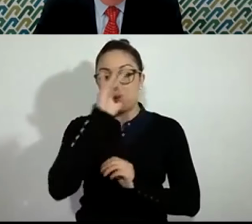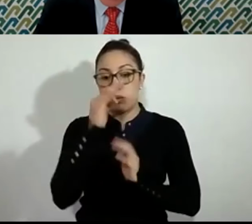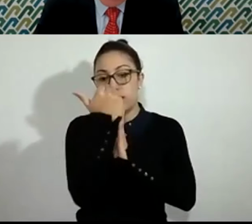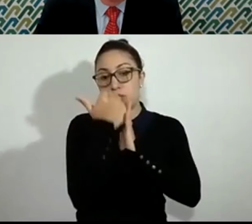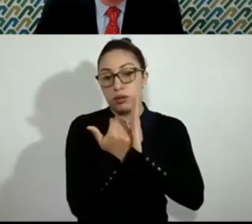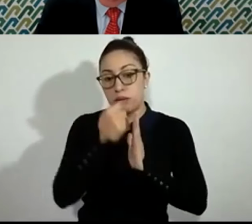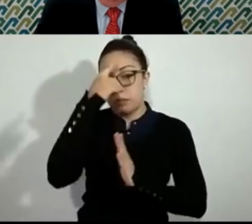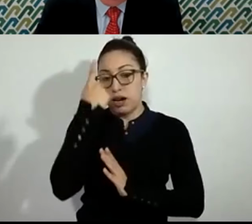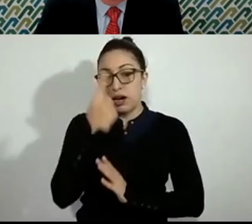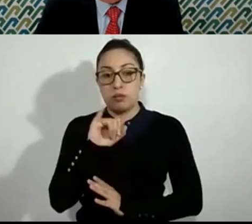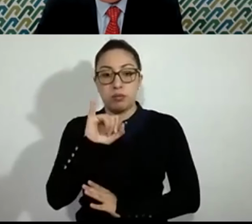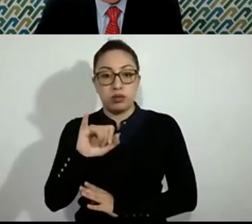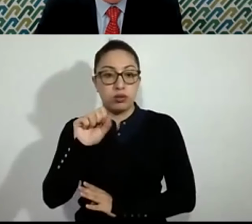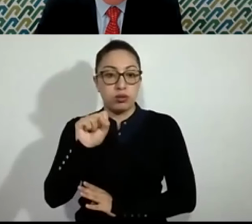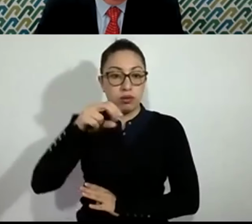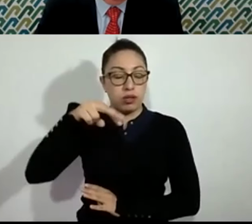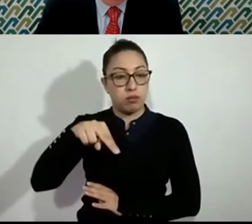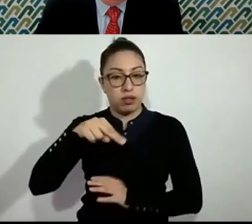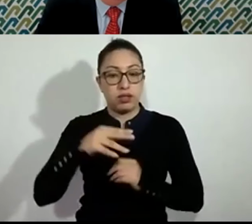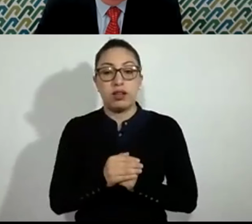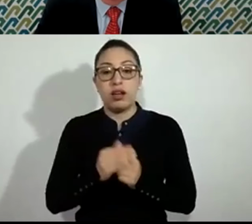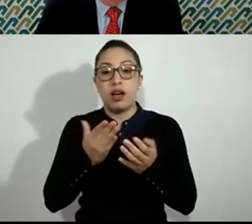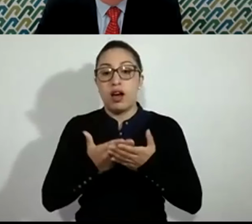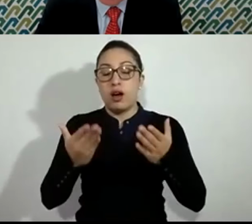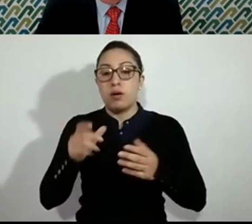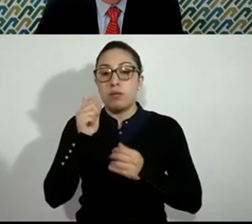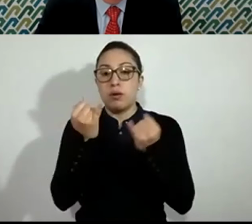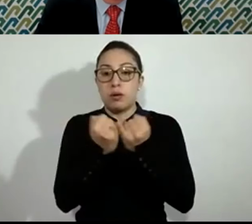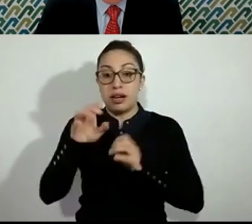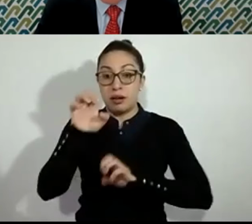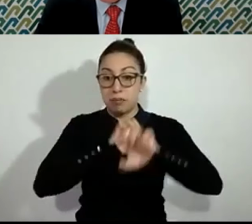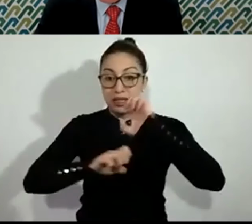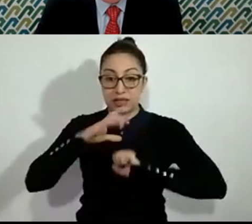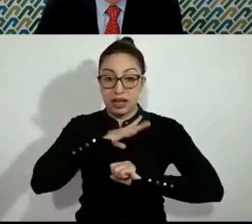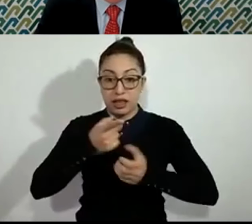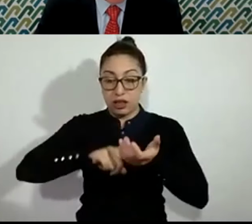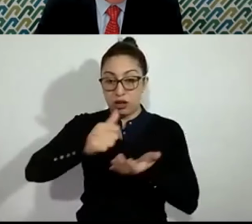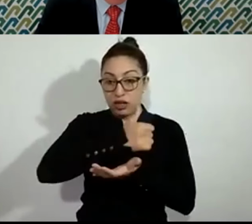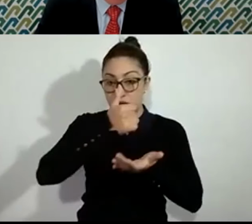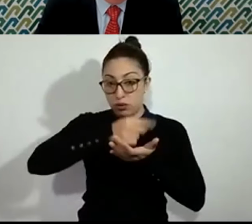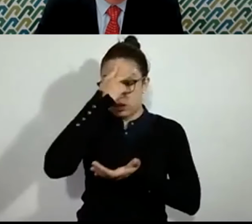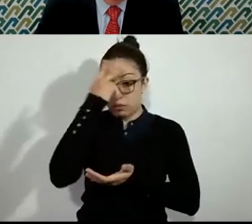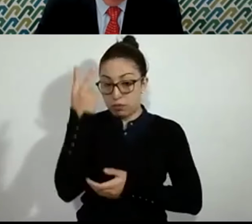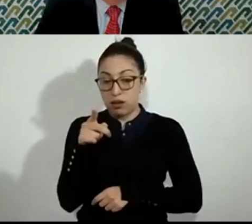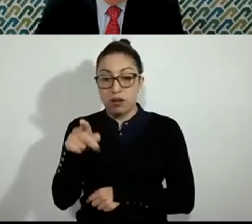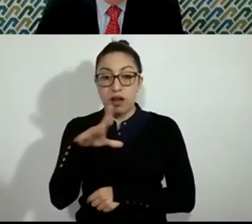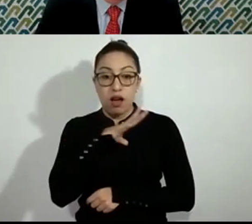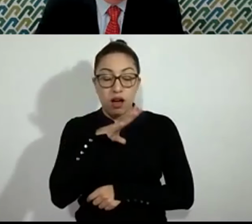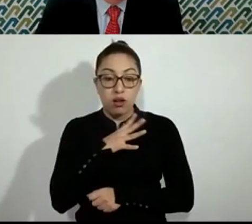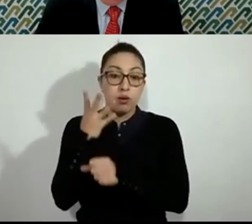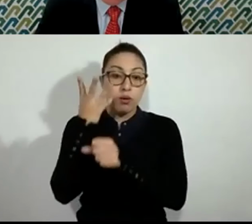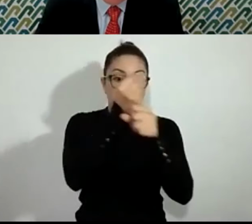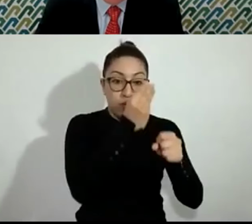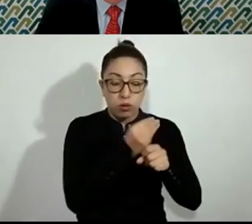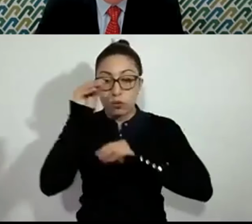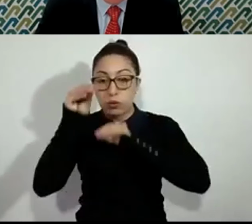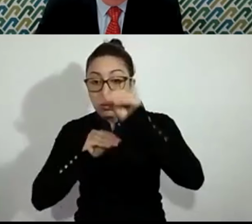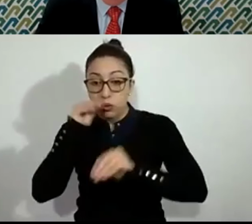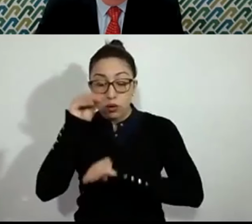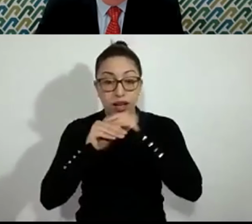Las empresas industriales o de servicios ubicadas en la Ciudad de México que adquieran, instalen o operen